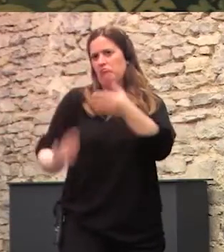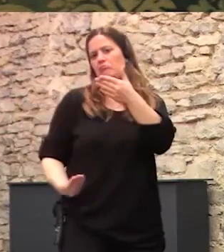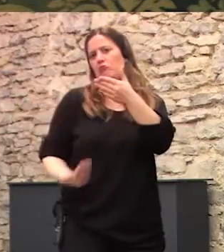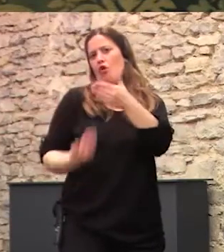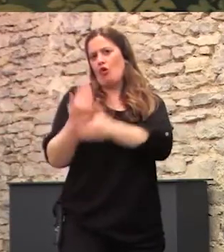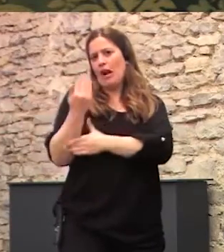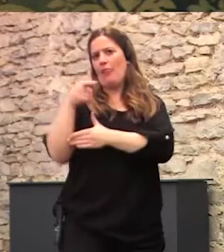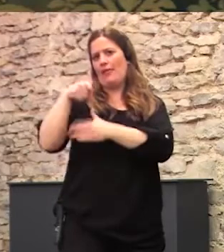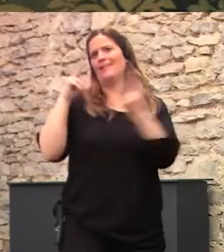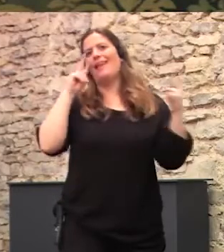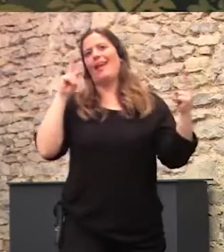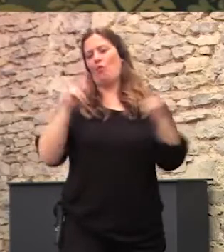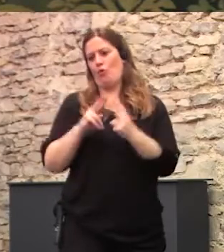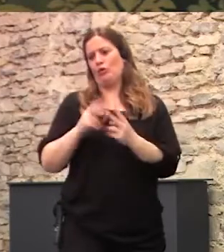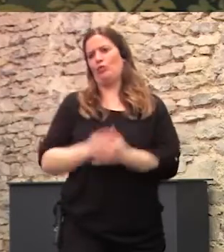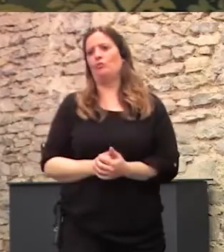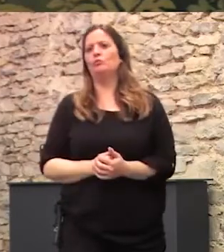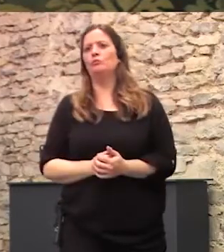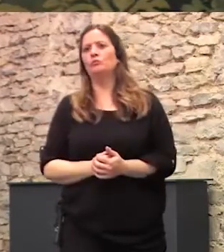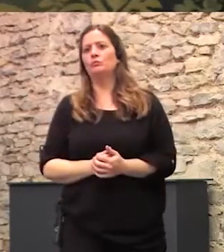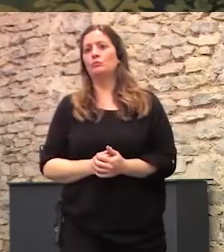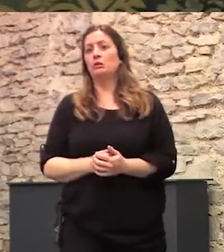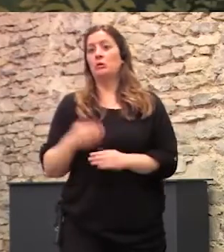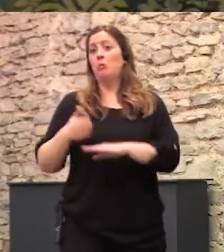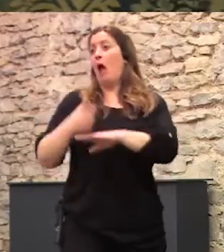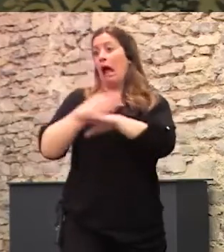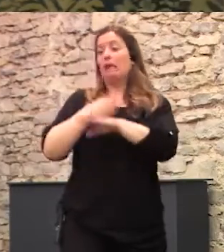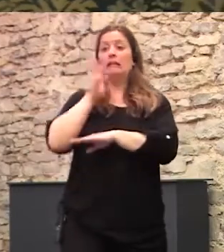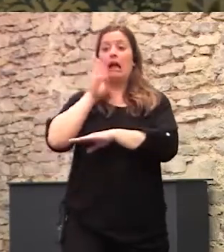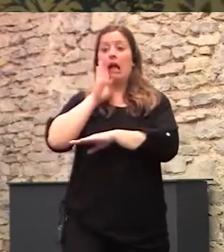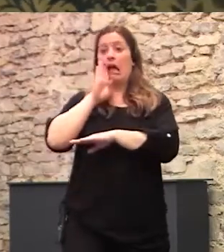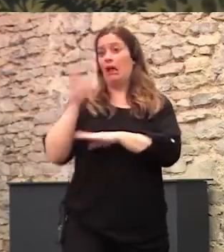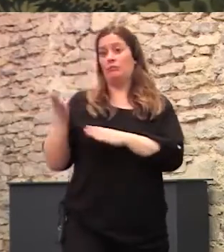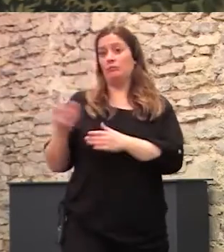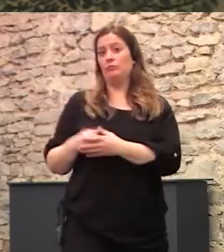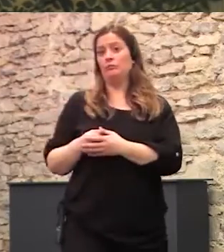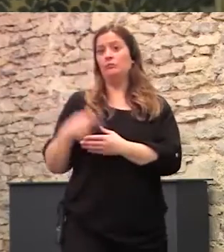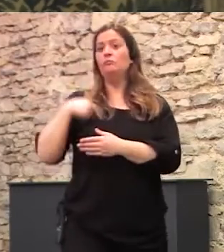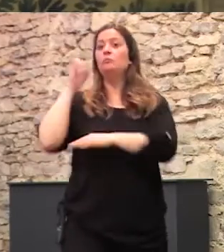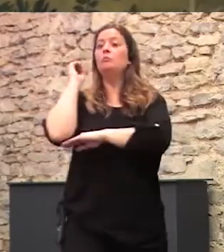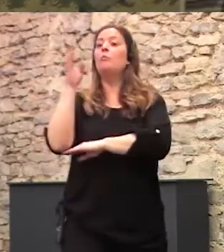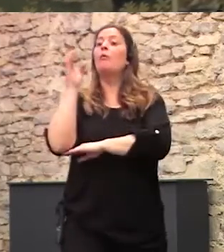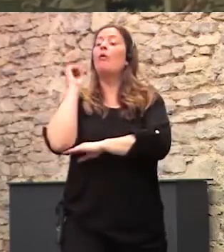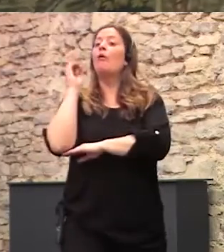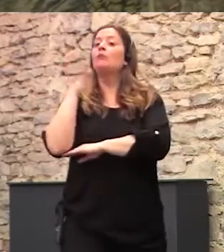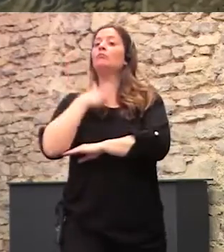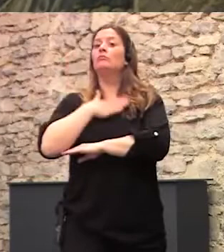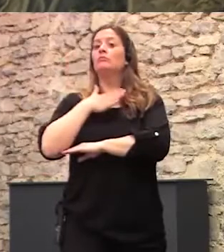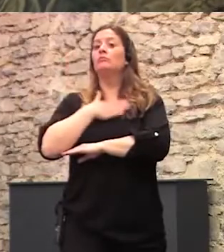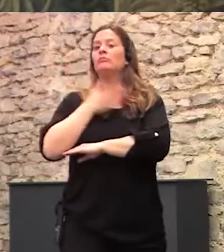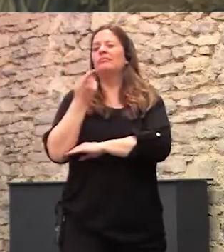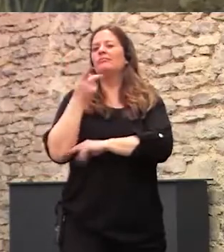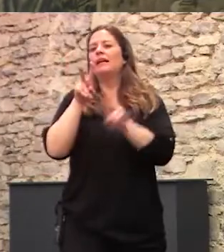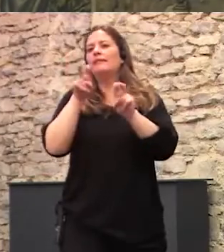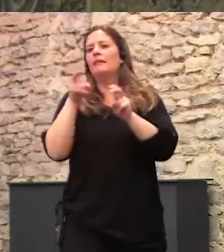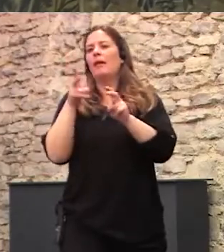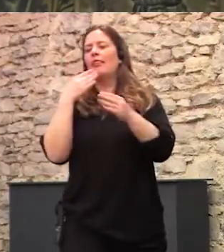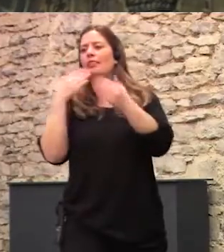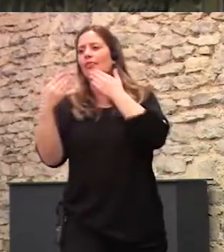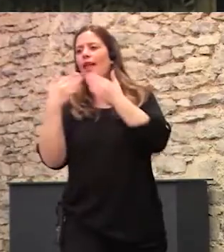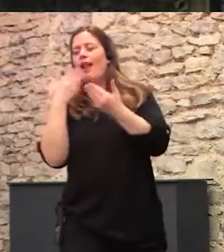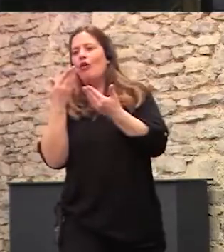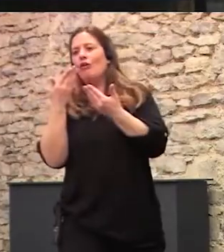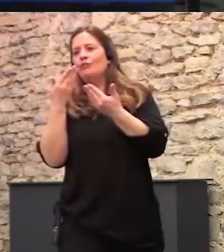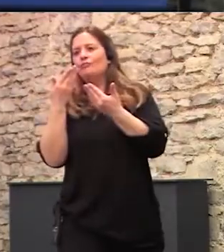de este encuentro. Bien, entonces, como he dicho antes, mi ponencia, bueno, va a ser más un diálogo interno, es decir, a nivel